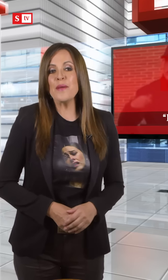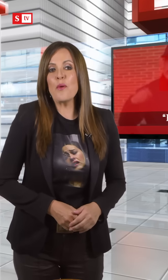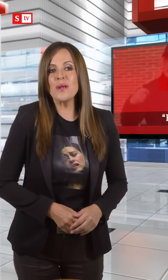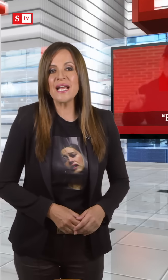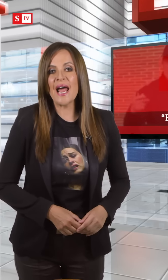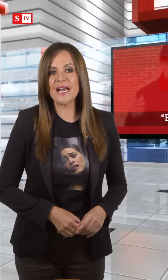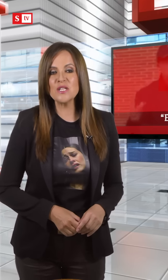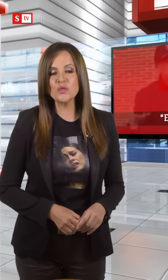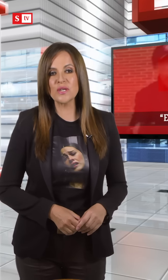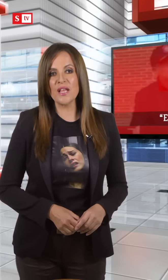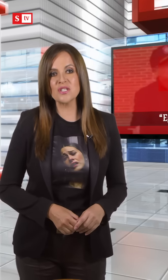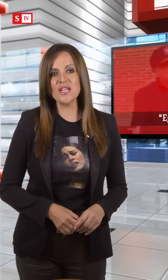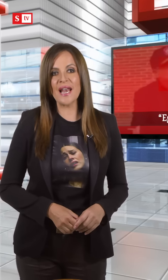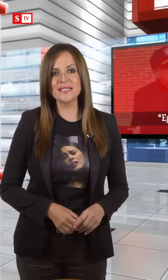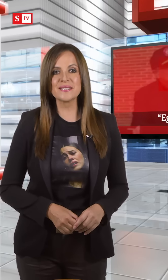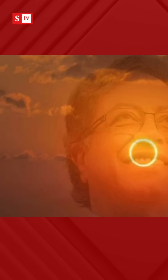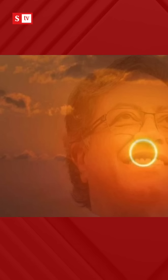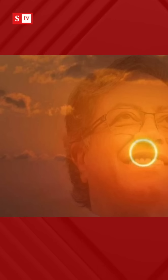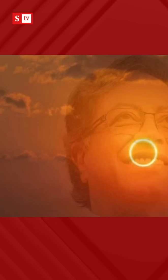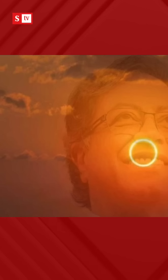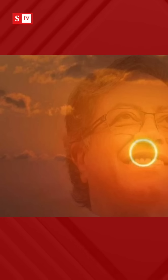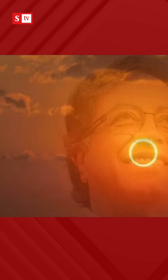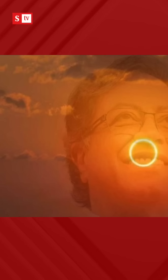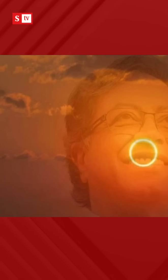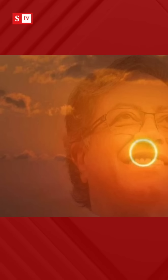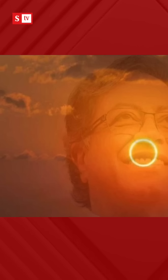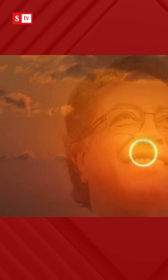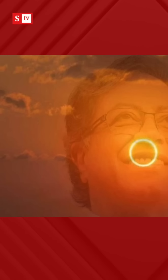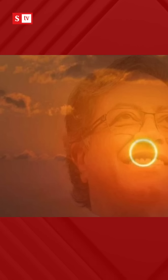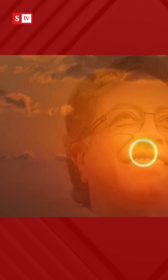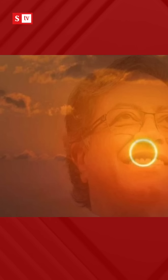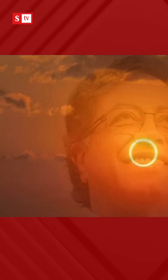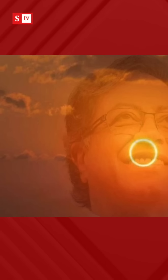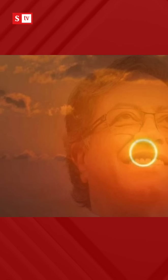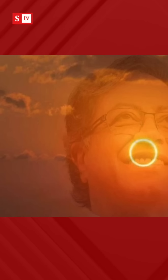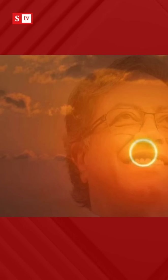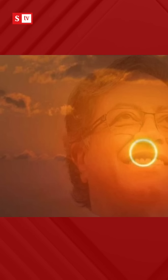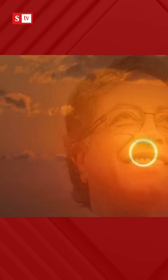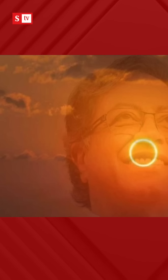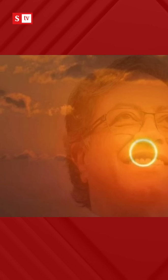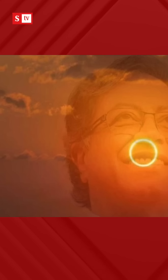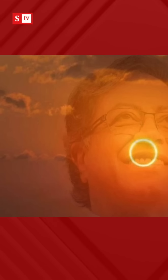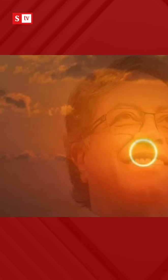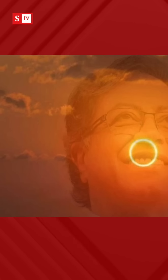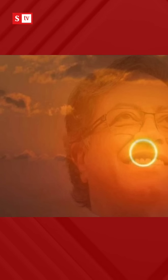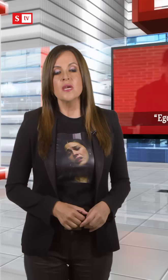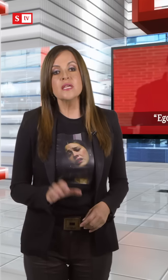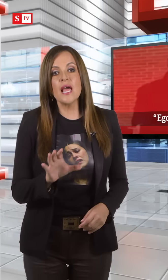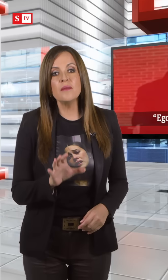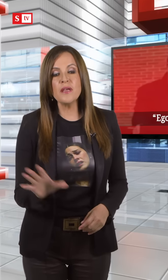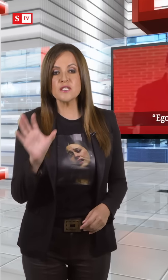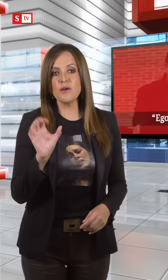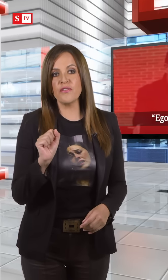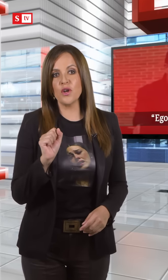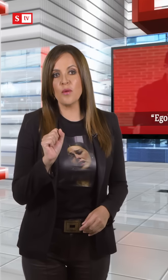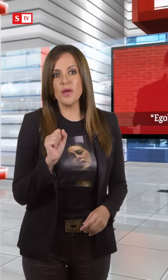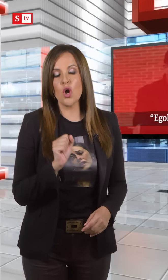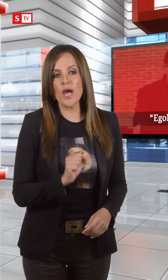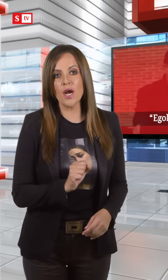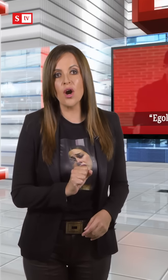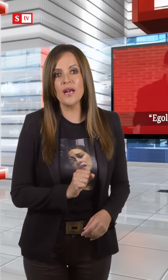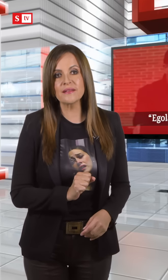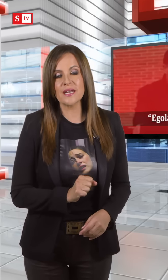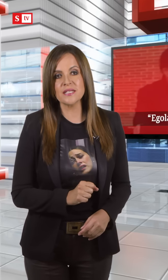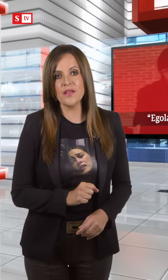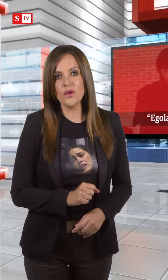eclipse y publicarla en sus redes sociales. Nada puedo hacer, eclipse total del amor. Y el mismo